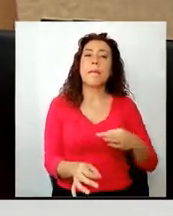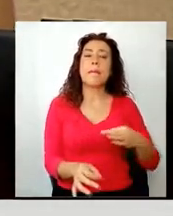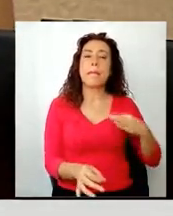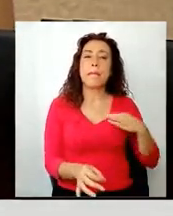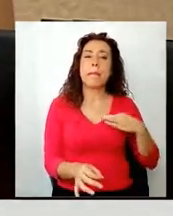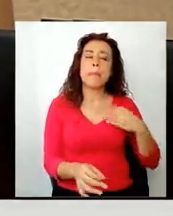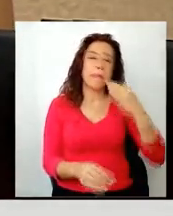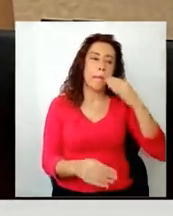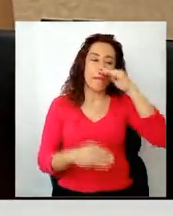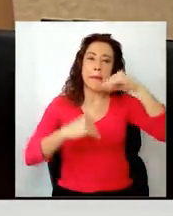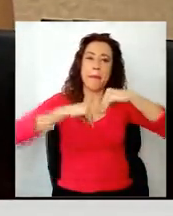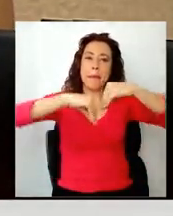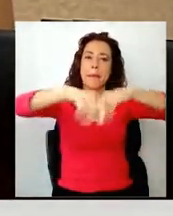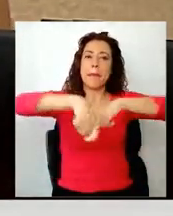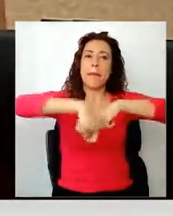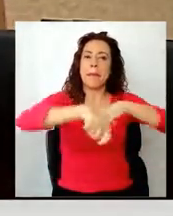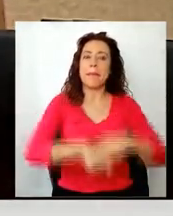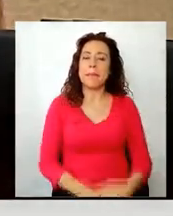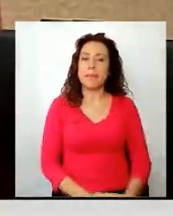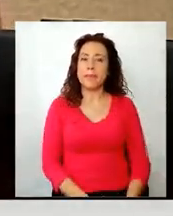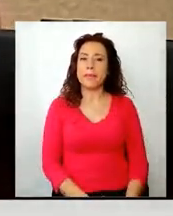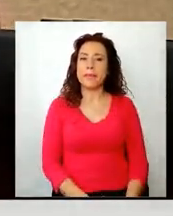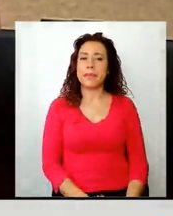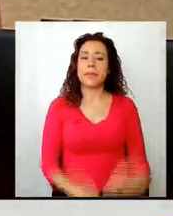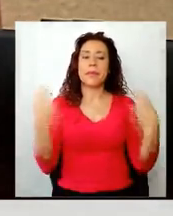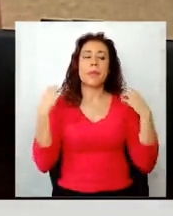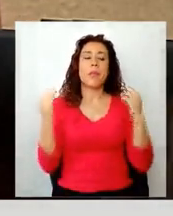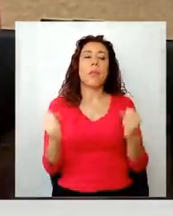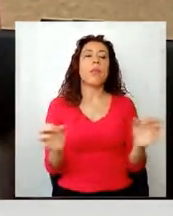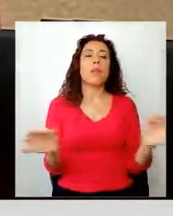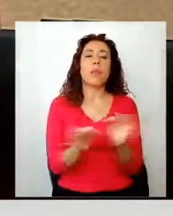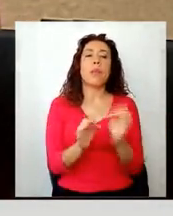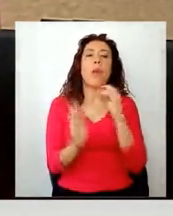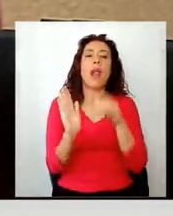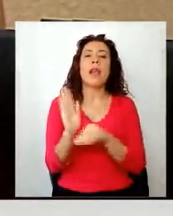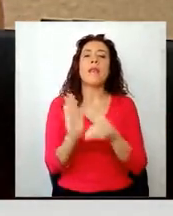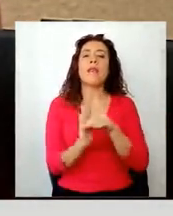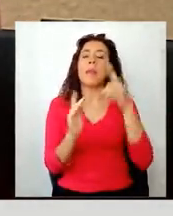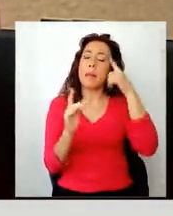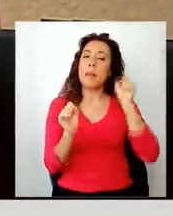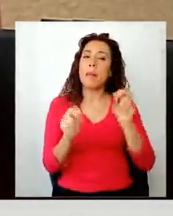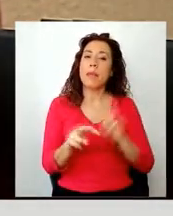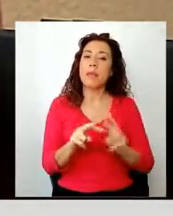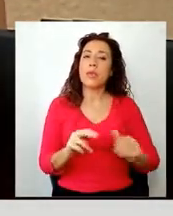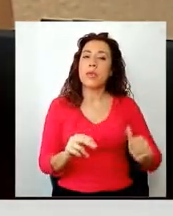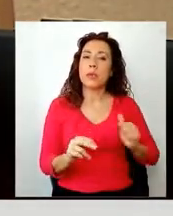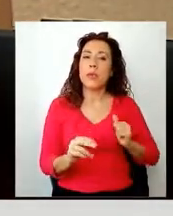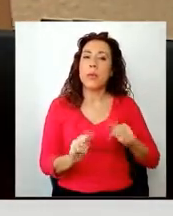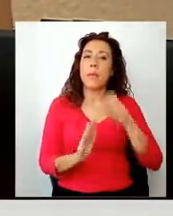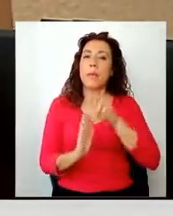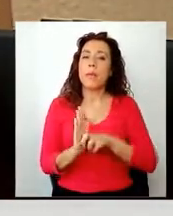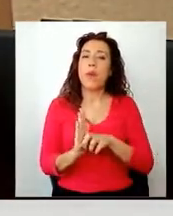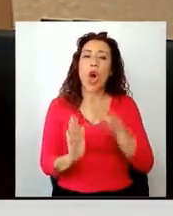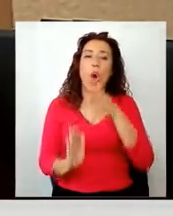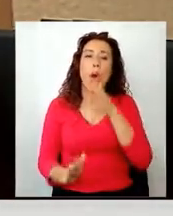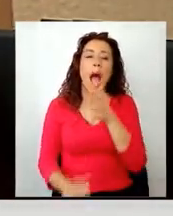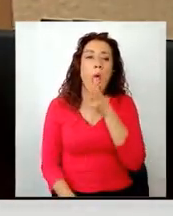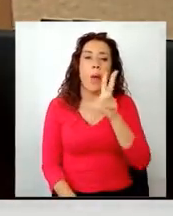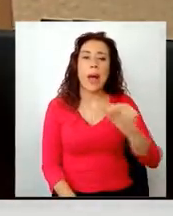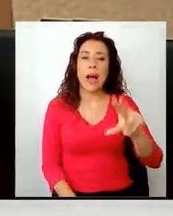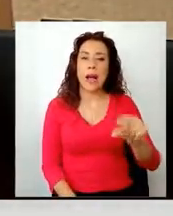ámbito de sus atribuciones de determinar los lineamientos y estándares para la implementación de los proyectos que utilicen aguas grises